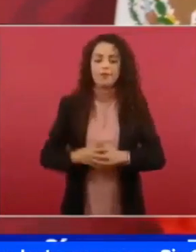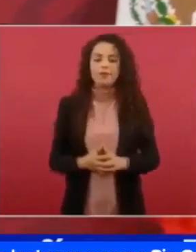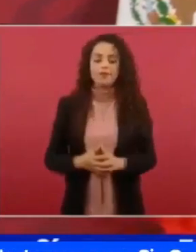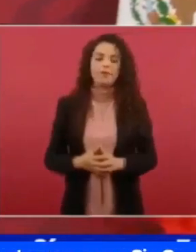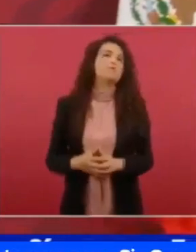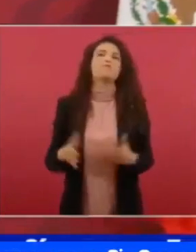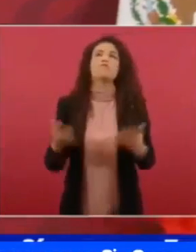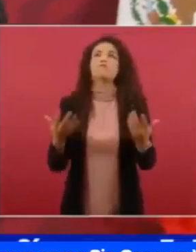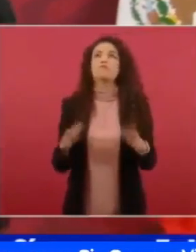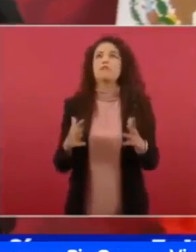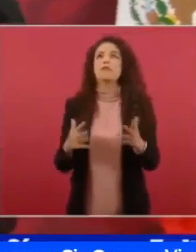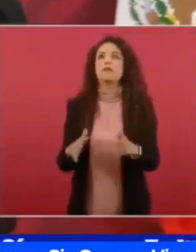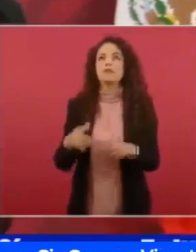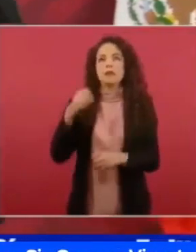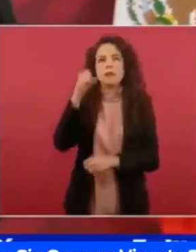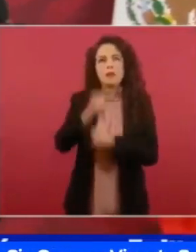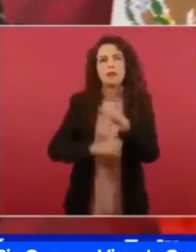...1894.